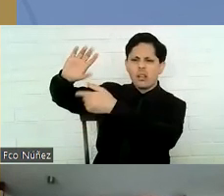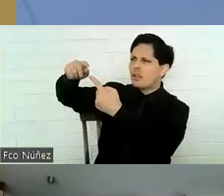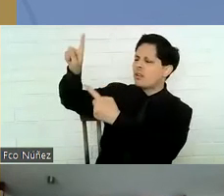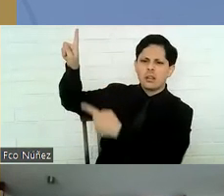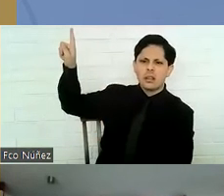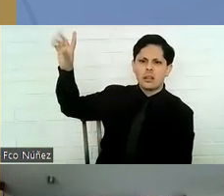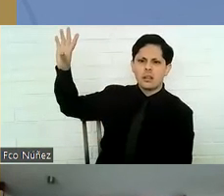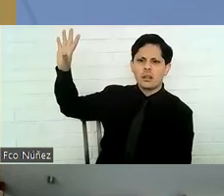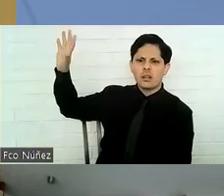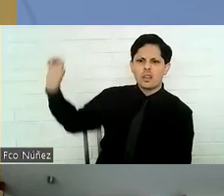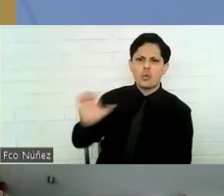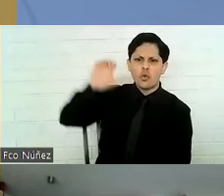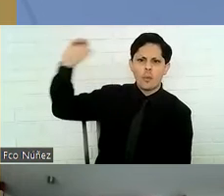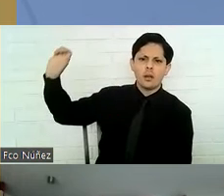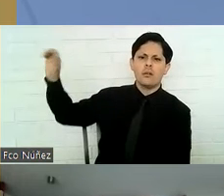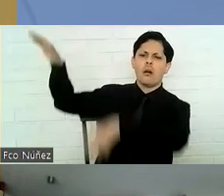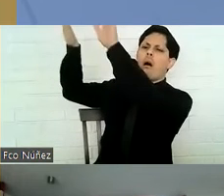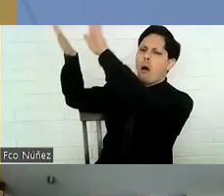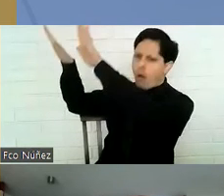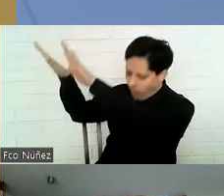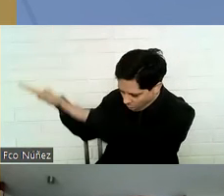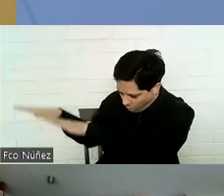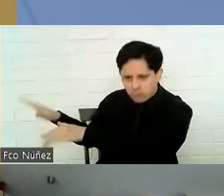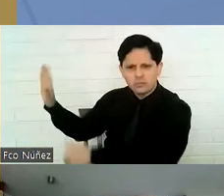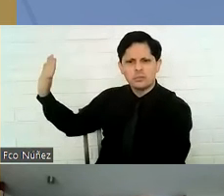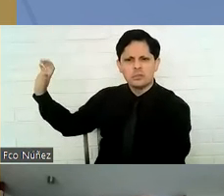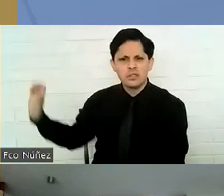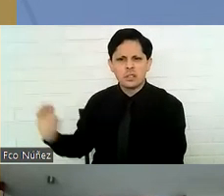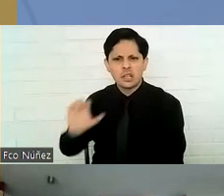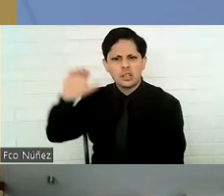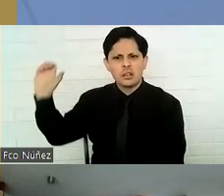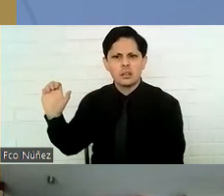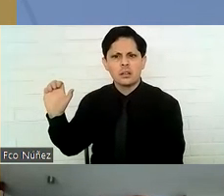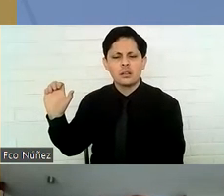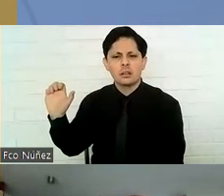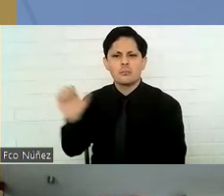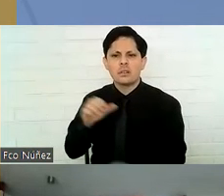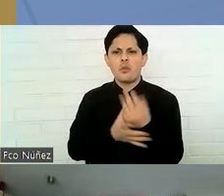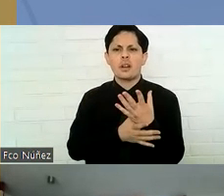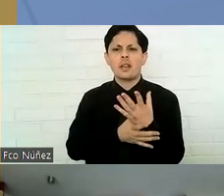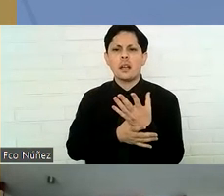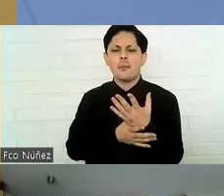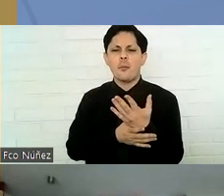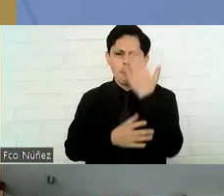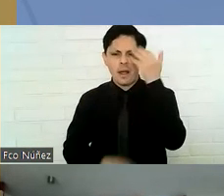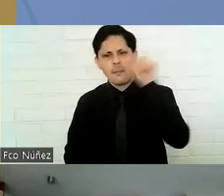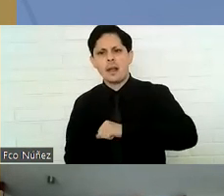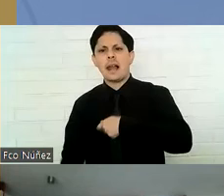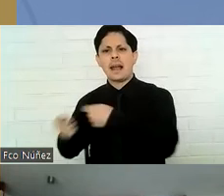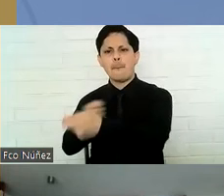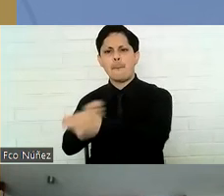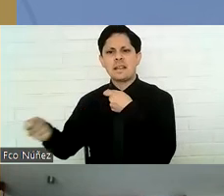sola. Se habla de la modernidad como si toda fuera maldita, del